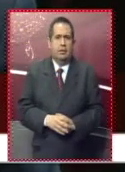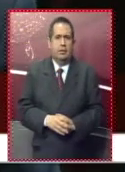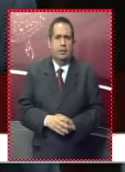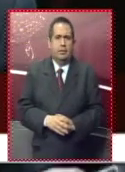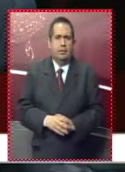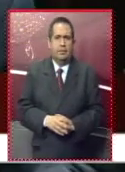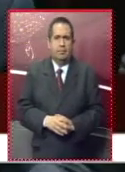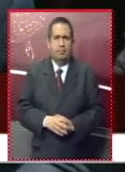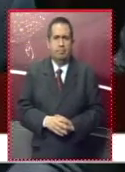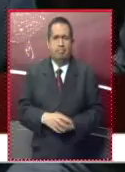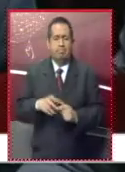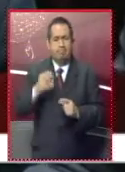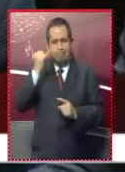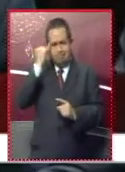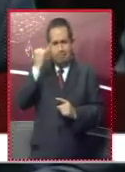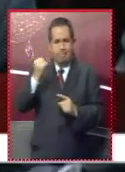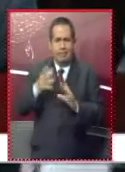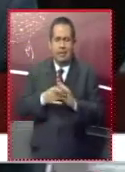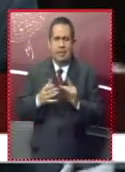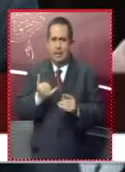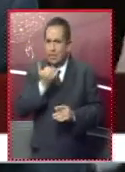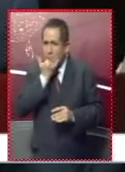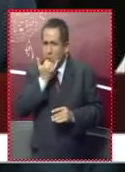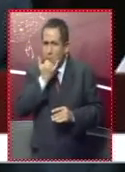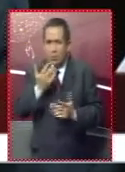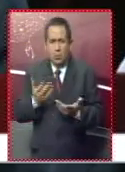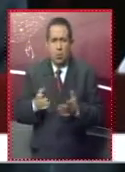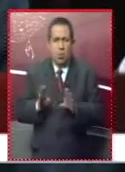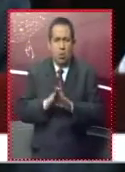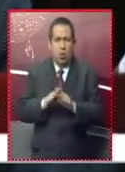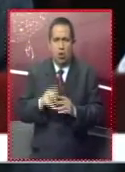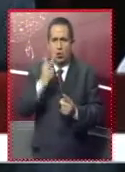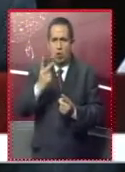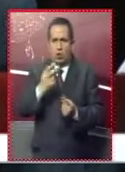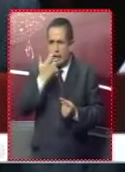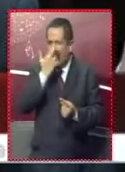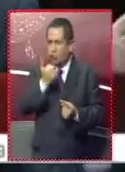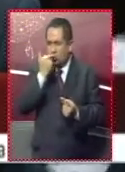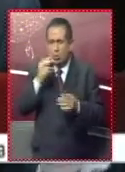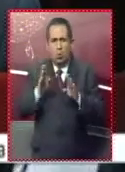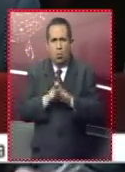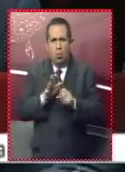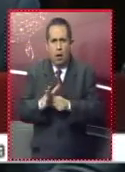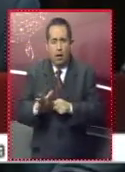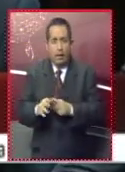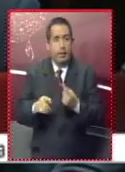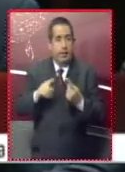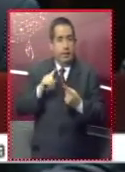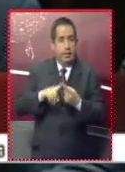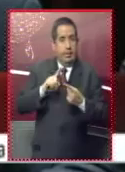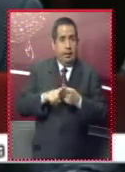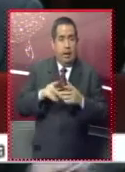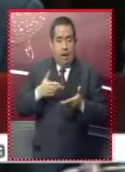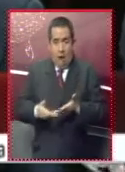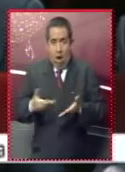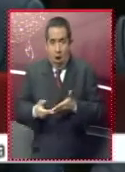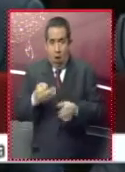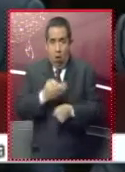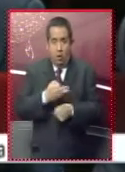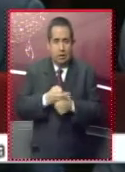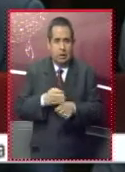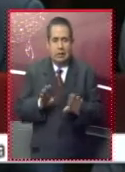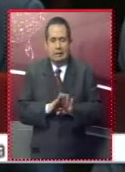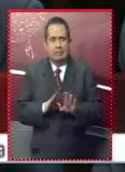Esta es una medida inadecuada por al menos 2 razones. La primera es que en las actuales circunstancias de